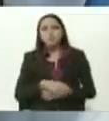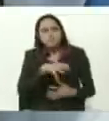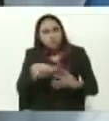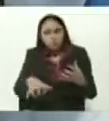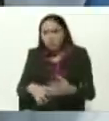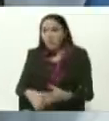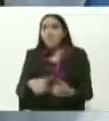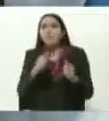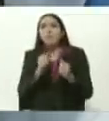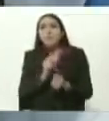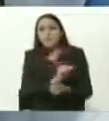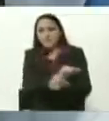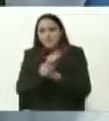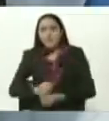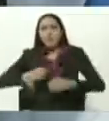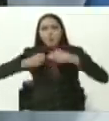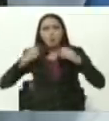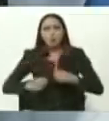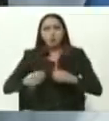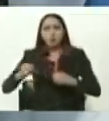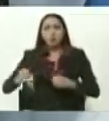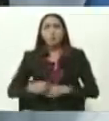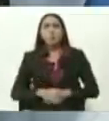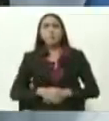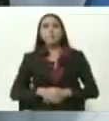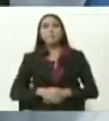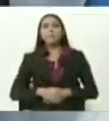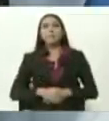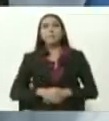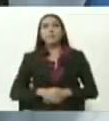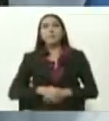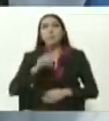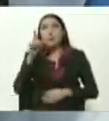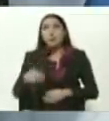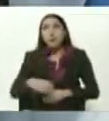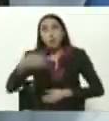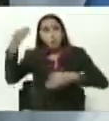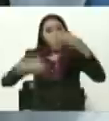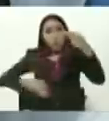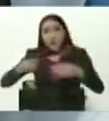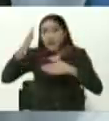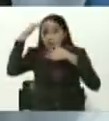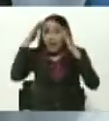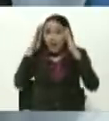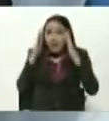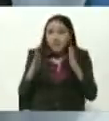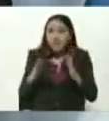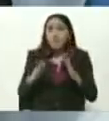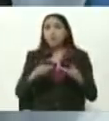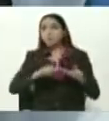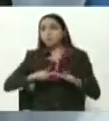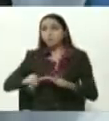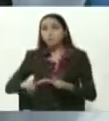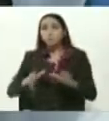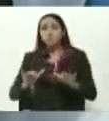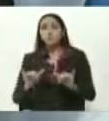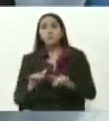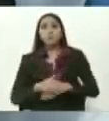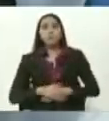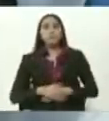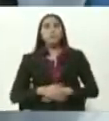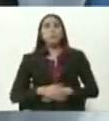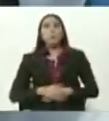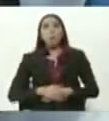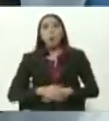pena, y agavillamiento. Caso que han llevado las fiscalías 4 y séptima con competencia